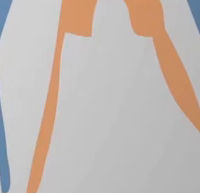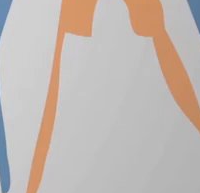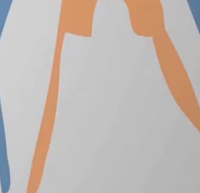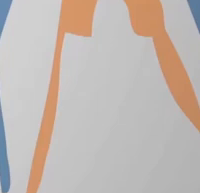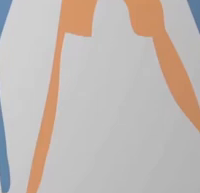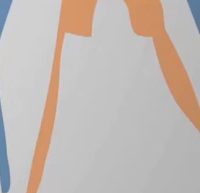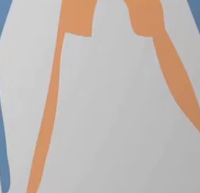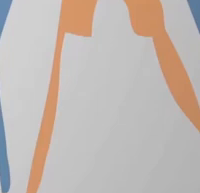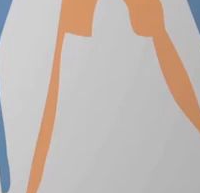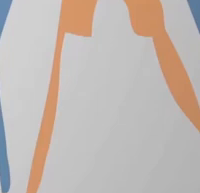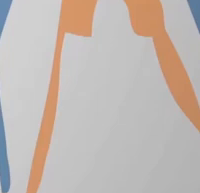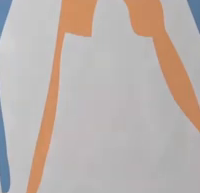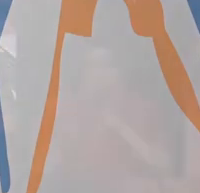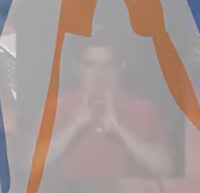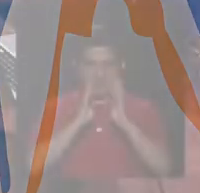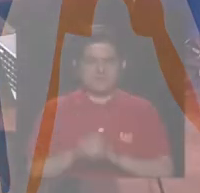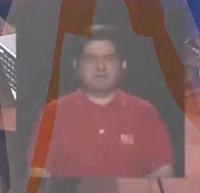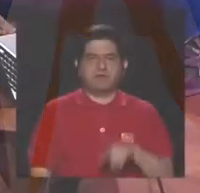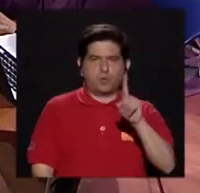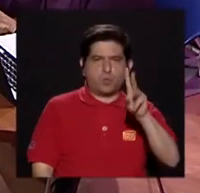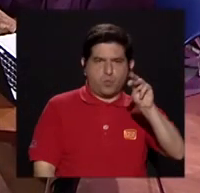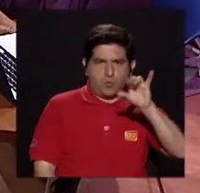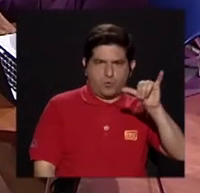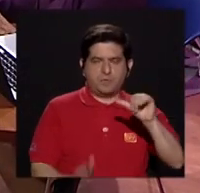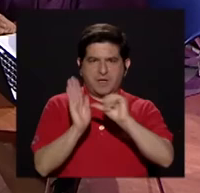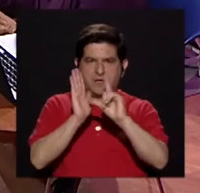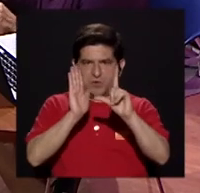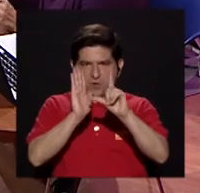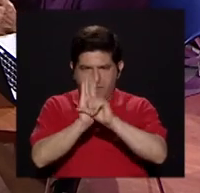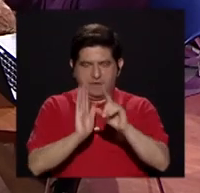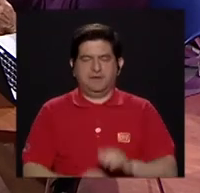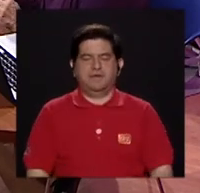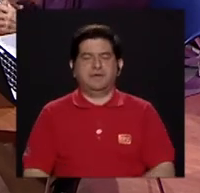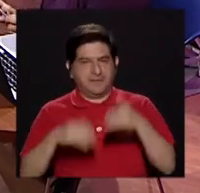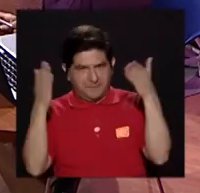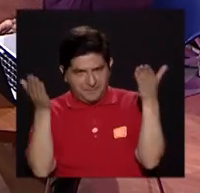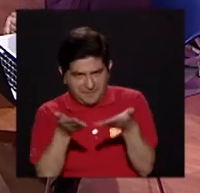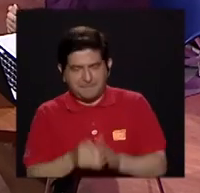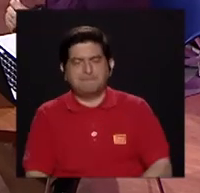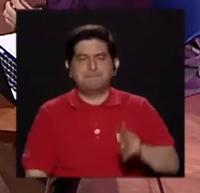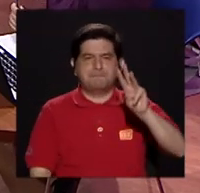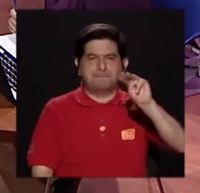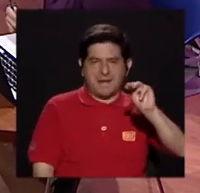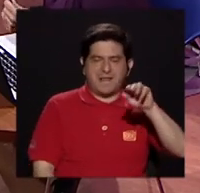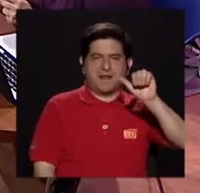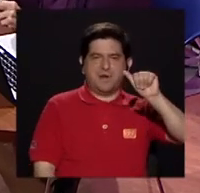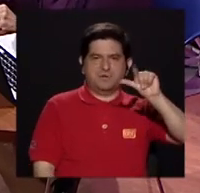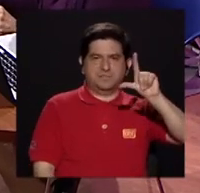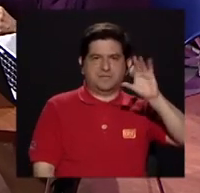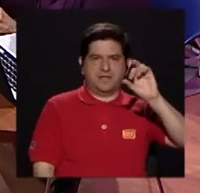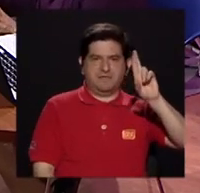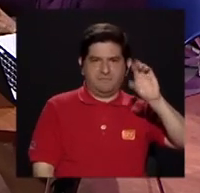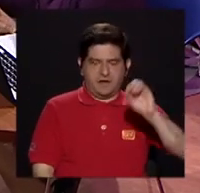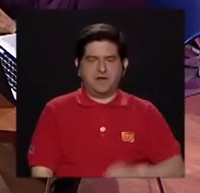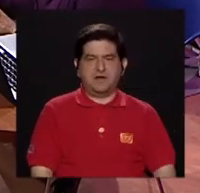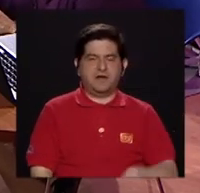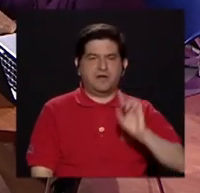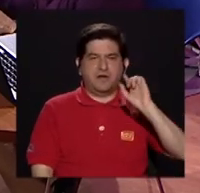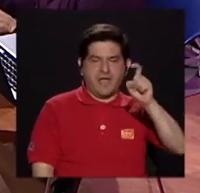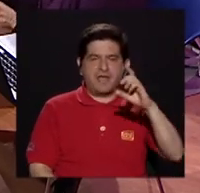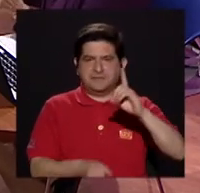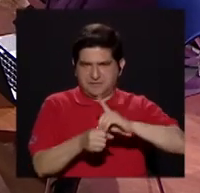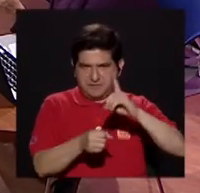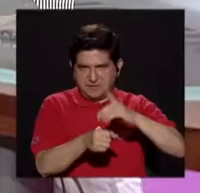Continuamos en Miradas Políticas conversando sobre el 1 de mayo legislativo. Le damos la bienvenida a Marielos Alfaro, ella es